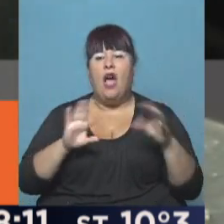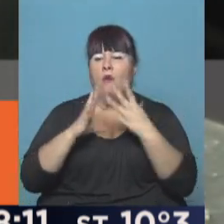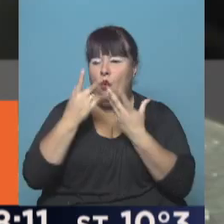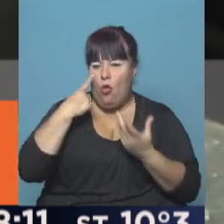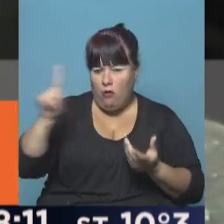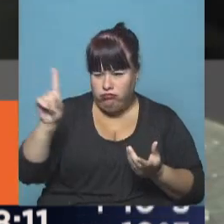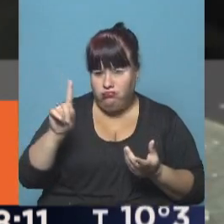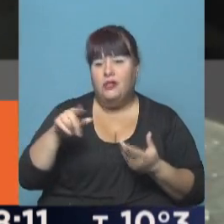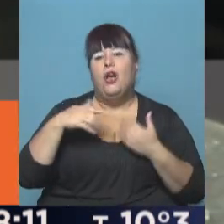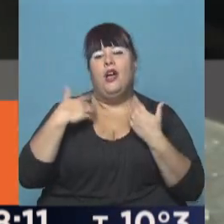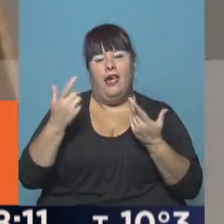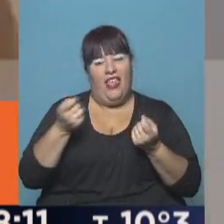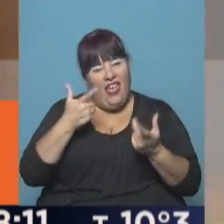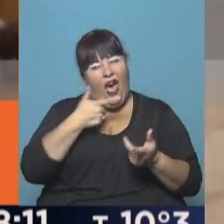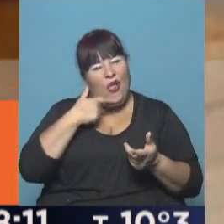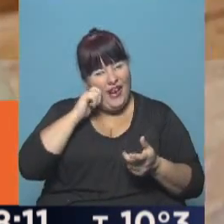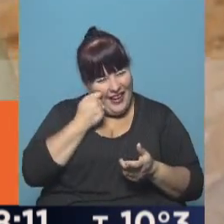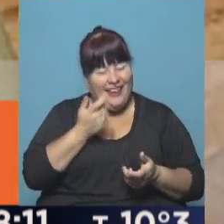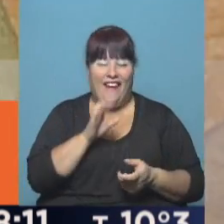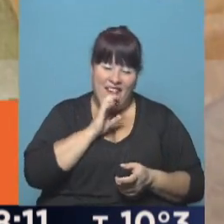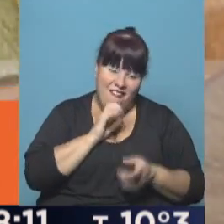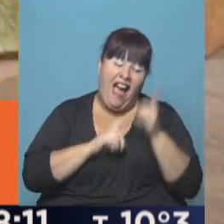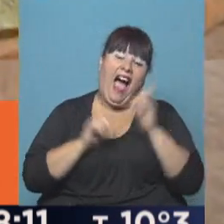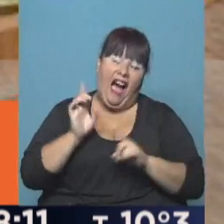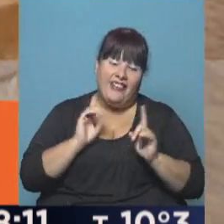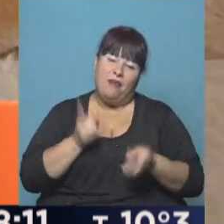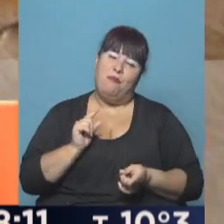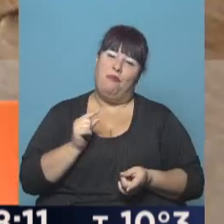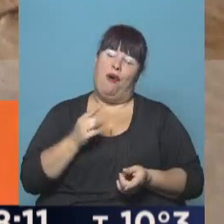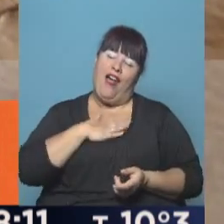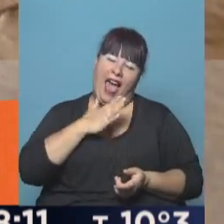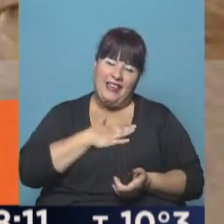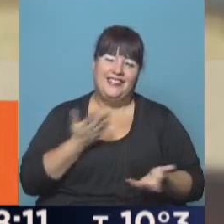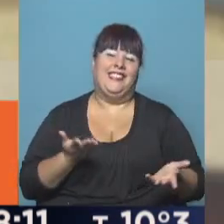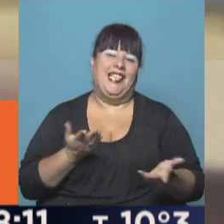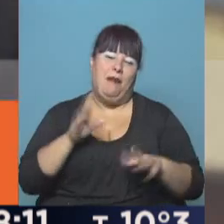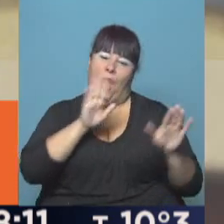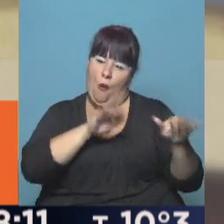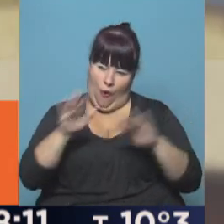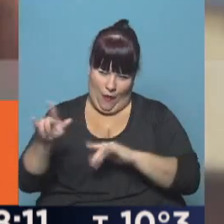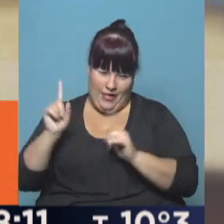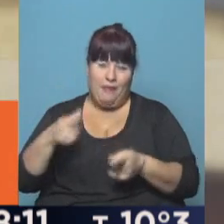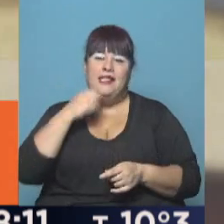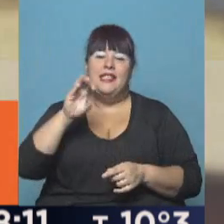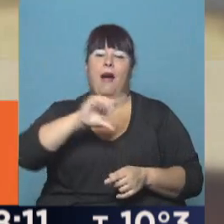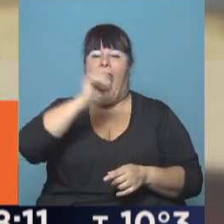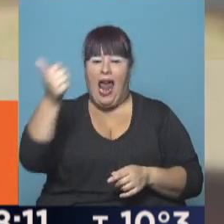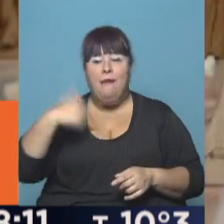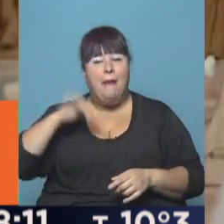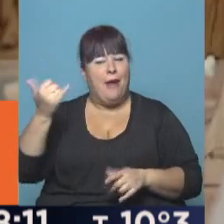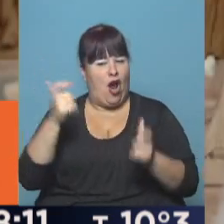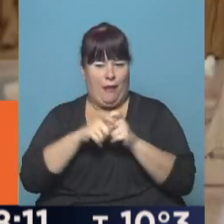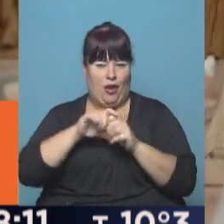conocido que genera ternura y risa y en algún momento hasta un poquito de pena por partes iguales se llama a los ganadores para mí el mejor